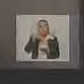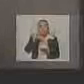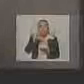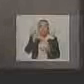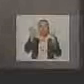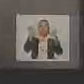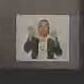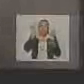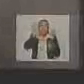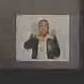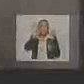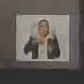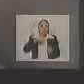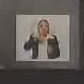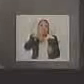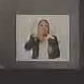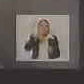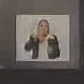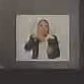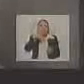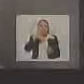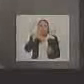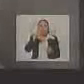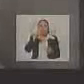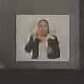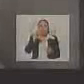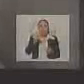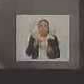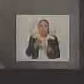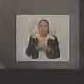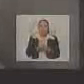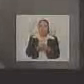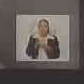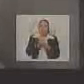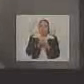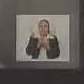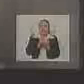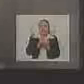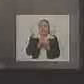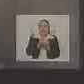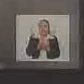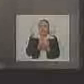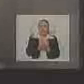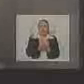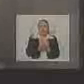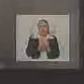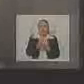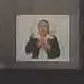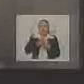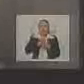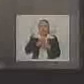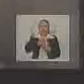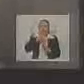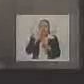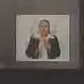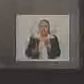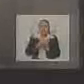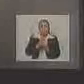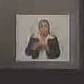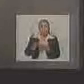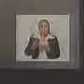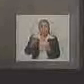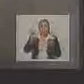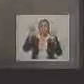tiene 18 segundos. El Partido Nueva Alianza tiene 12. El Partido Morena ha agotado también su tiempo. El Partido Humanista